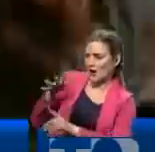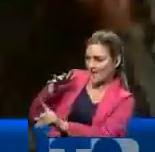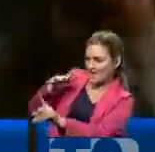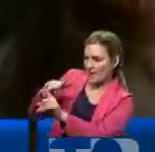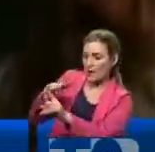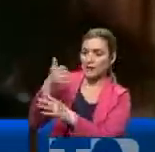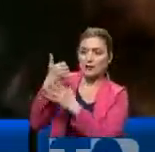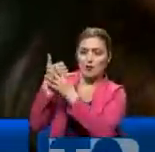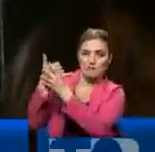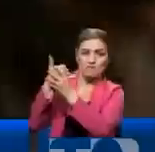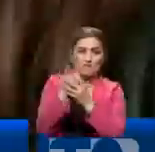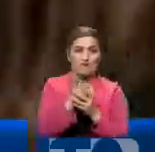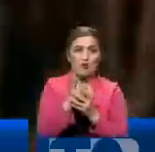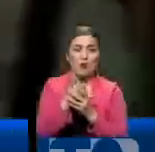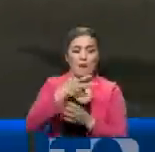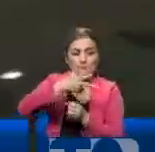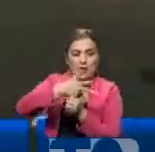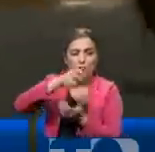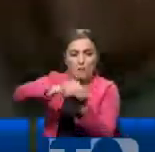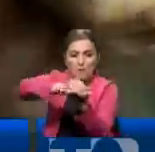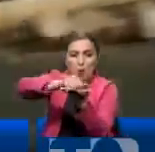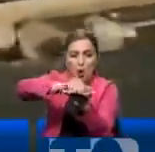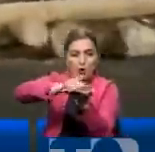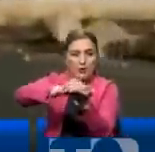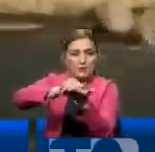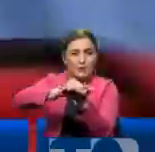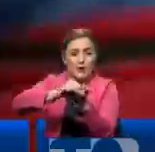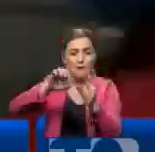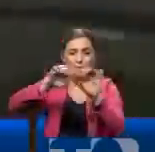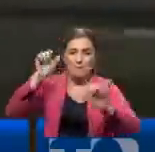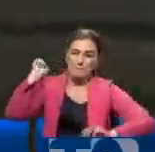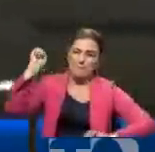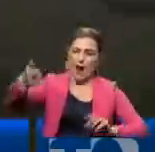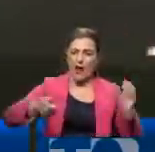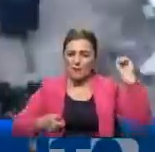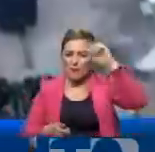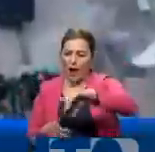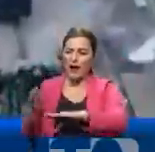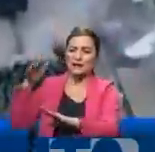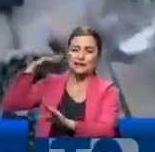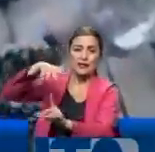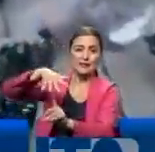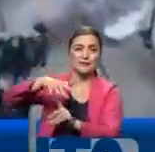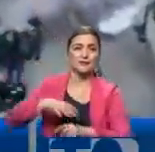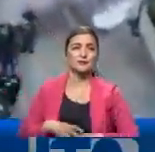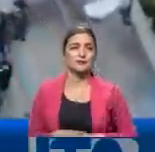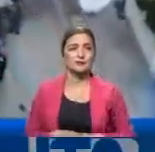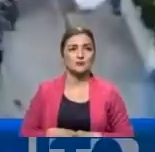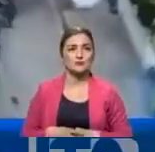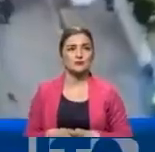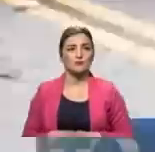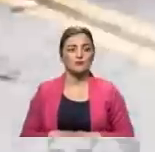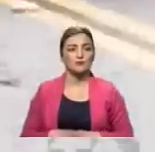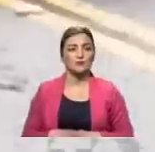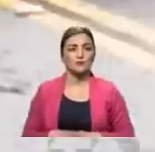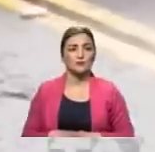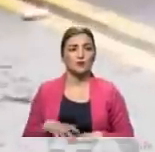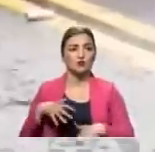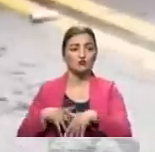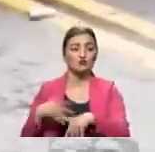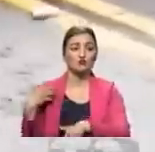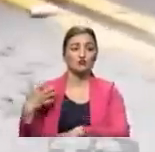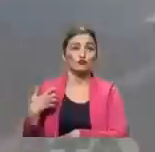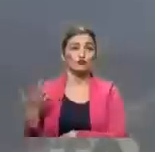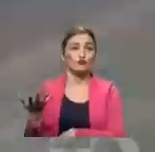quitaron el celular y les obligaron a borrar videos, lanzándoles palos y agrediéndolos. Esa es la realidad de su paso y la